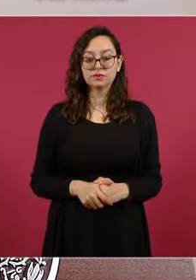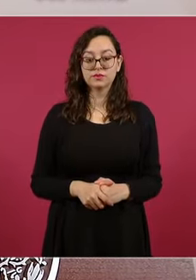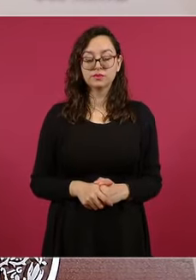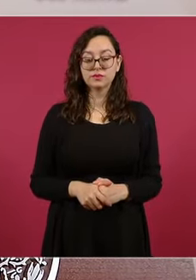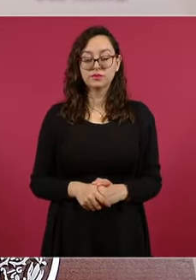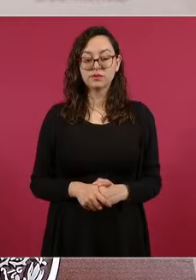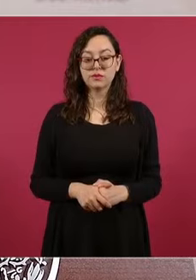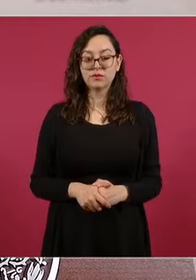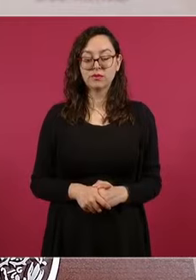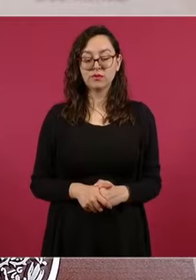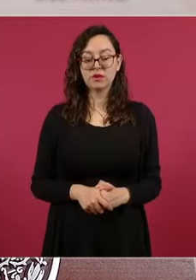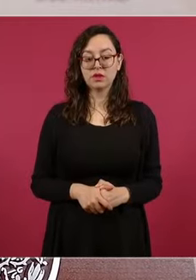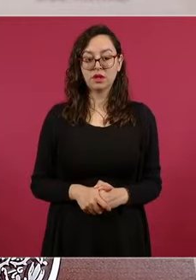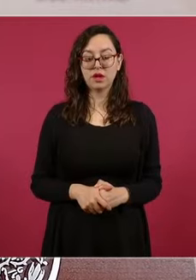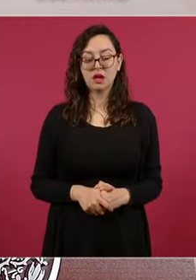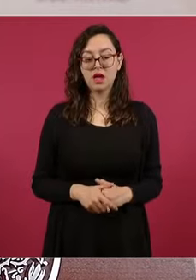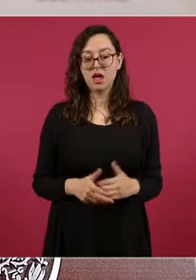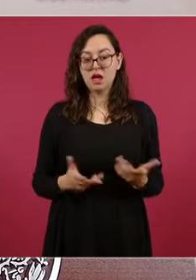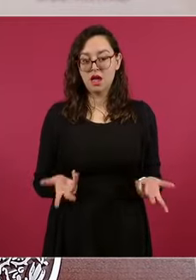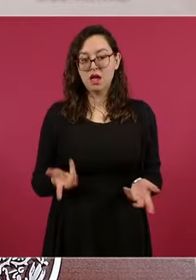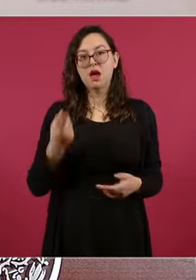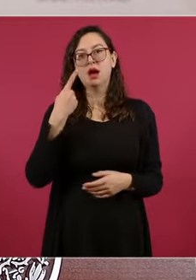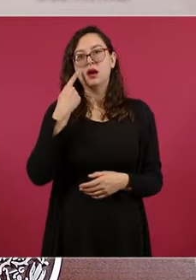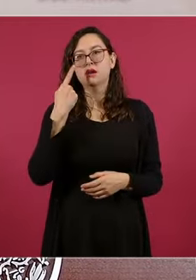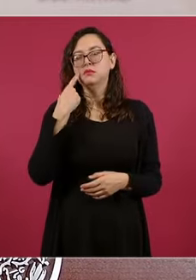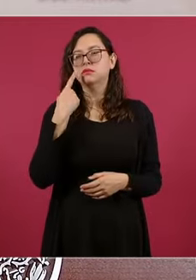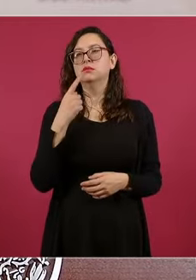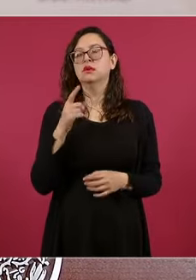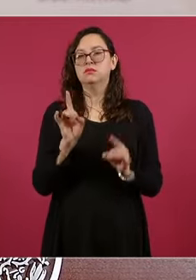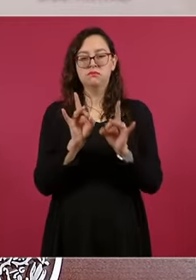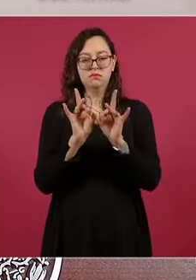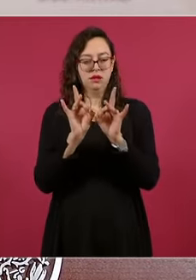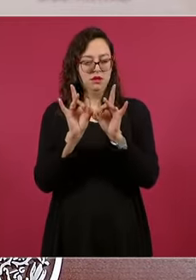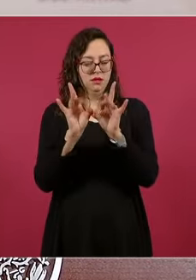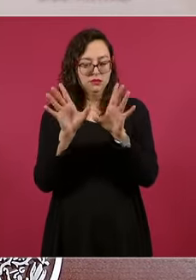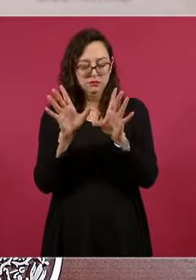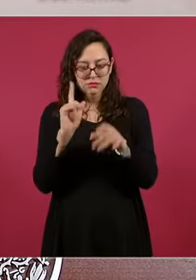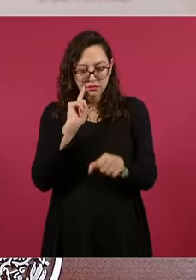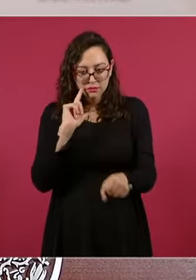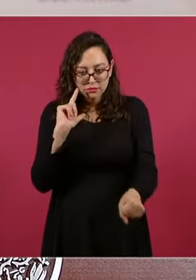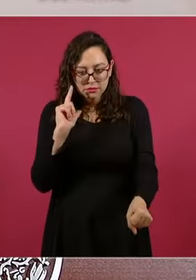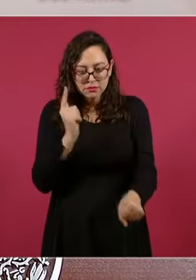los sistemas de vigilancia, donde había un contrato por ahí,